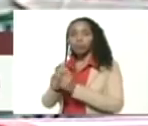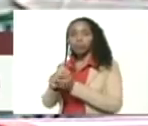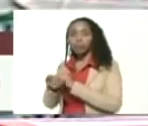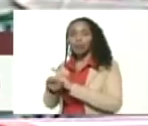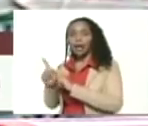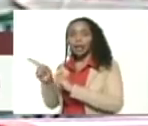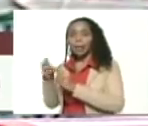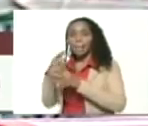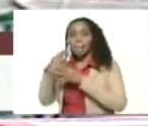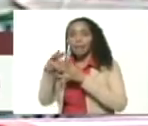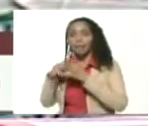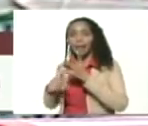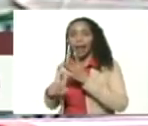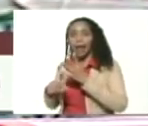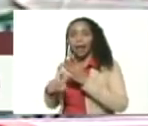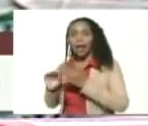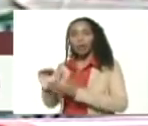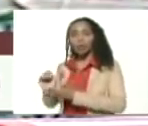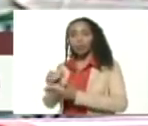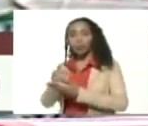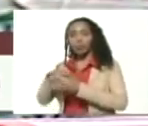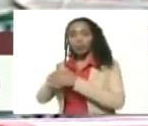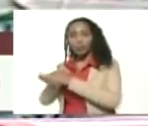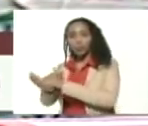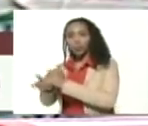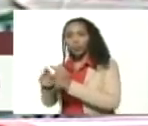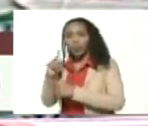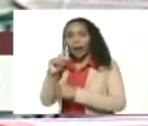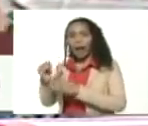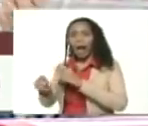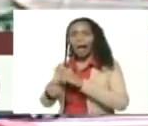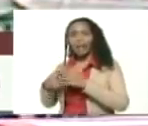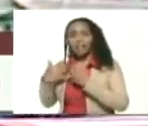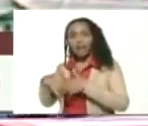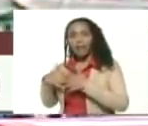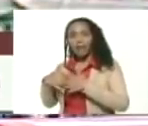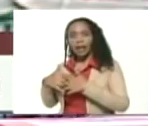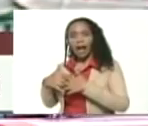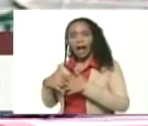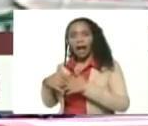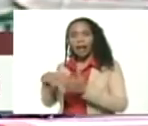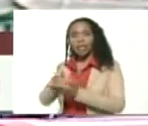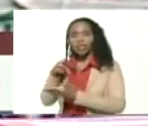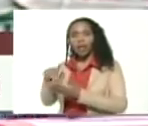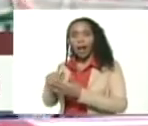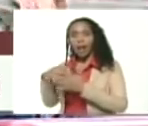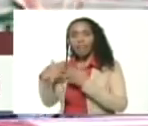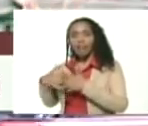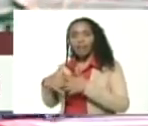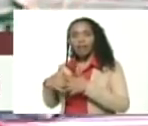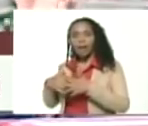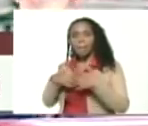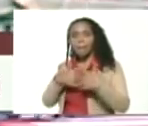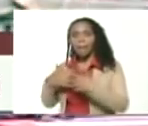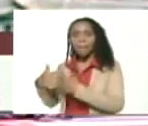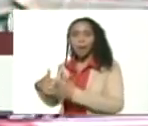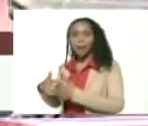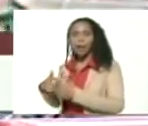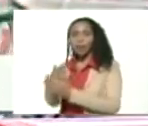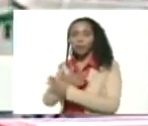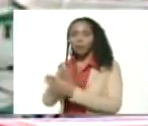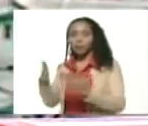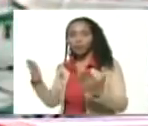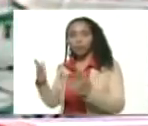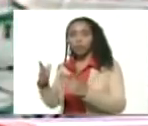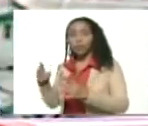este material. Bueno, reciclarlo para la industria nacional, en la fábrica de fábricas, por ejemplo, ponemos a disposición